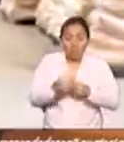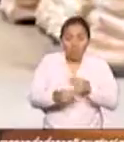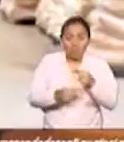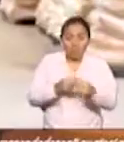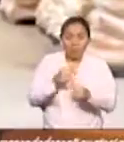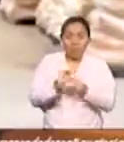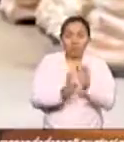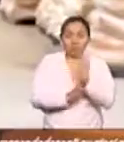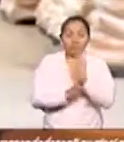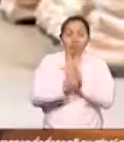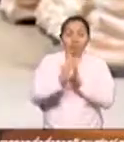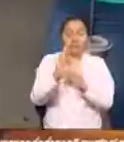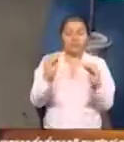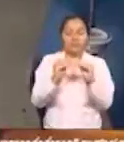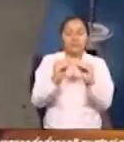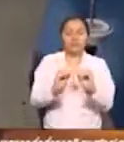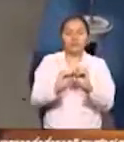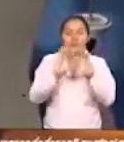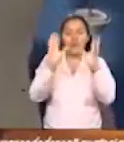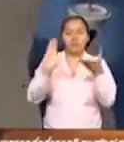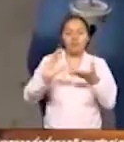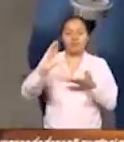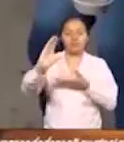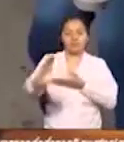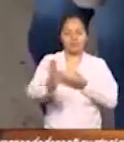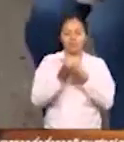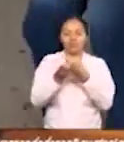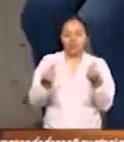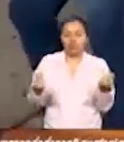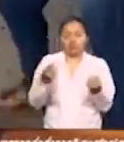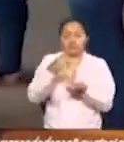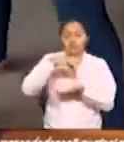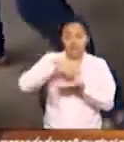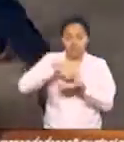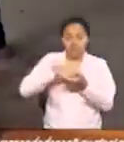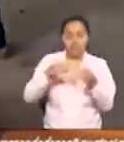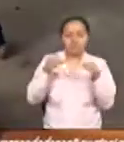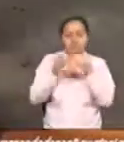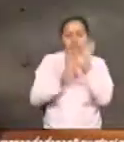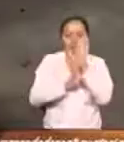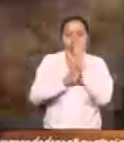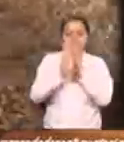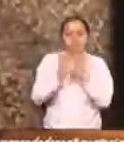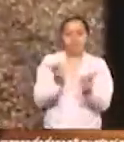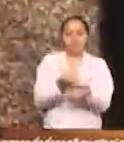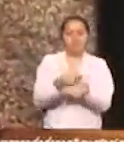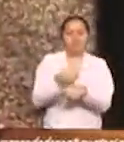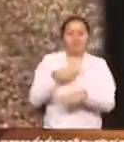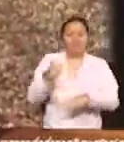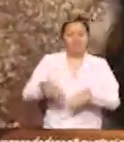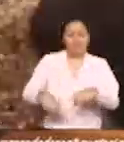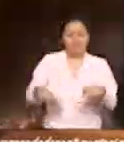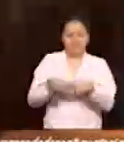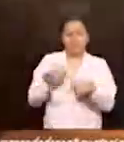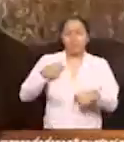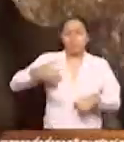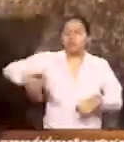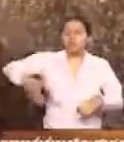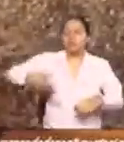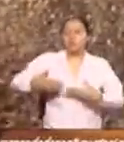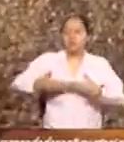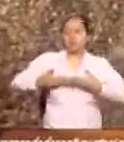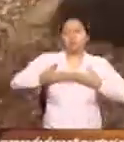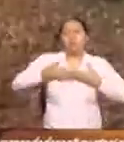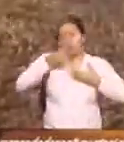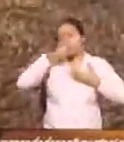creciendo, evidentemente tenemos que tener mayor capital para solventar. La provincia está creciendo el tema productivo, nosotros no queremos quedarnos atrás. Banecuador